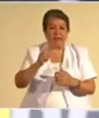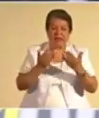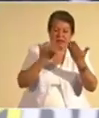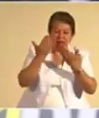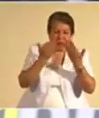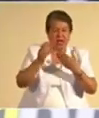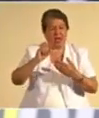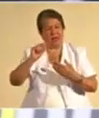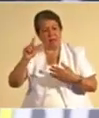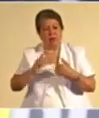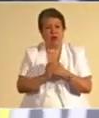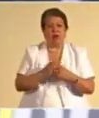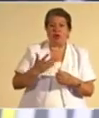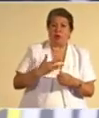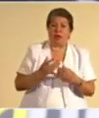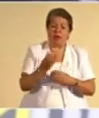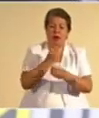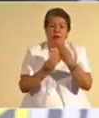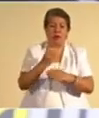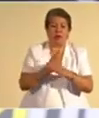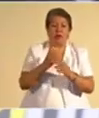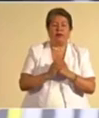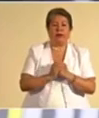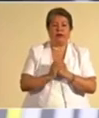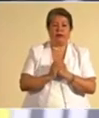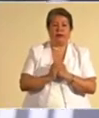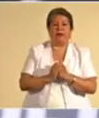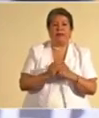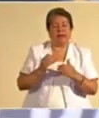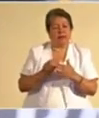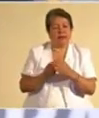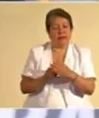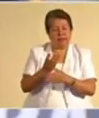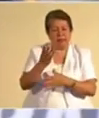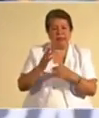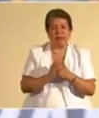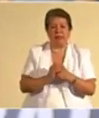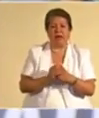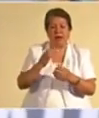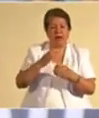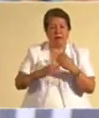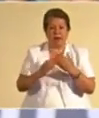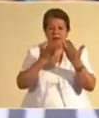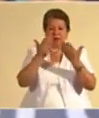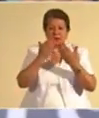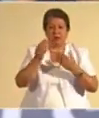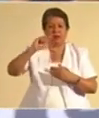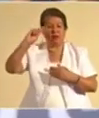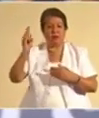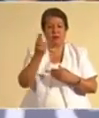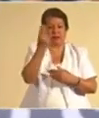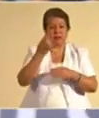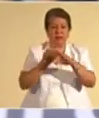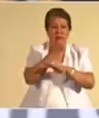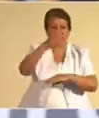vida. Tuve la oportunidad de egresar de la Universidad Autónoma del Estado de